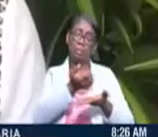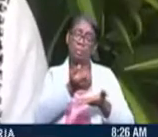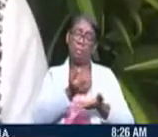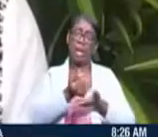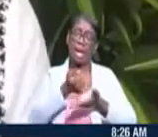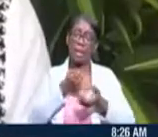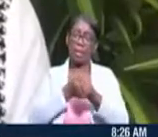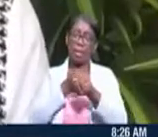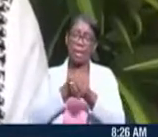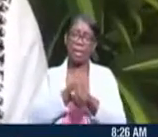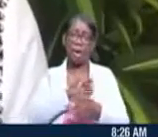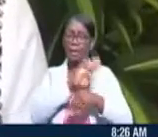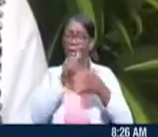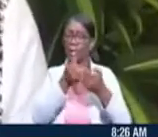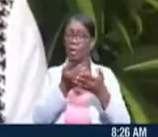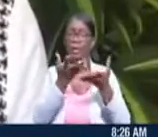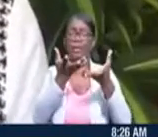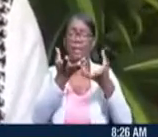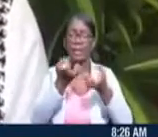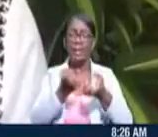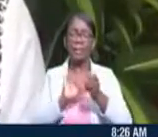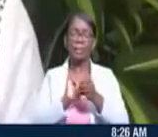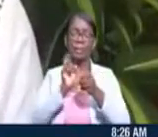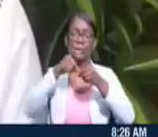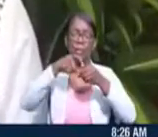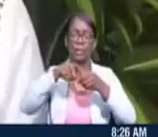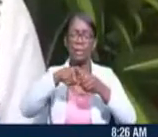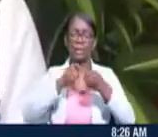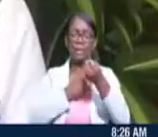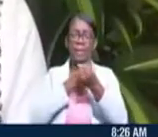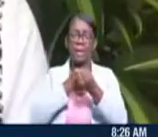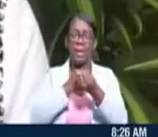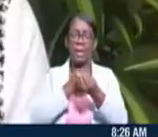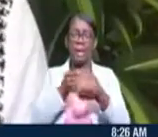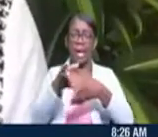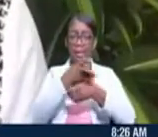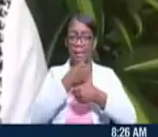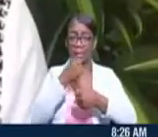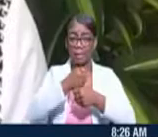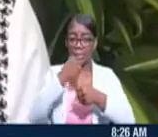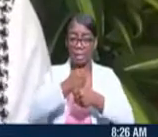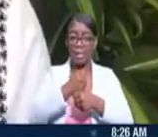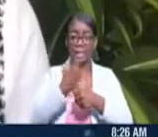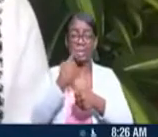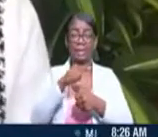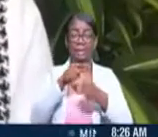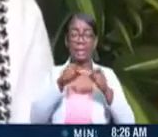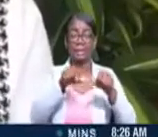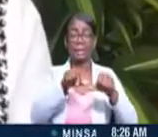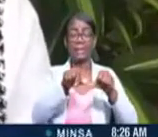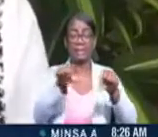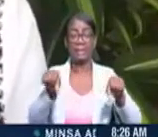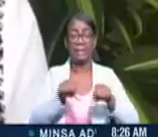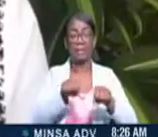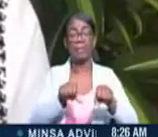que desean participar. También nuevamente pueden accesarnos a nosotros, ya sea por los medios sociales que tenemos,